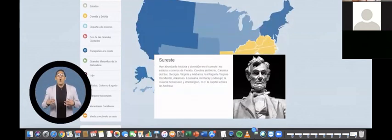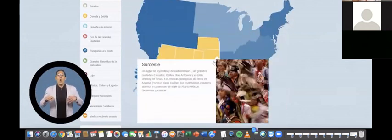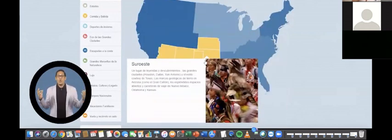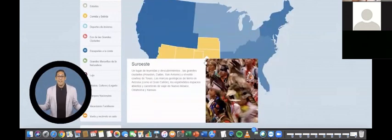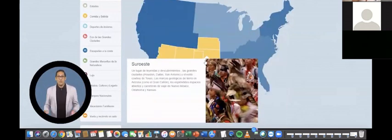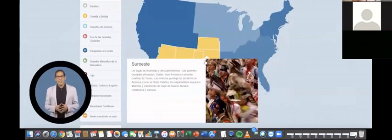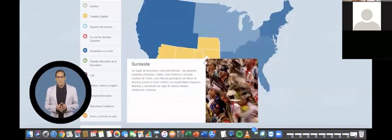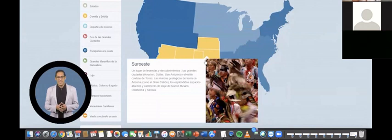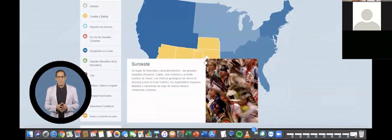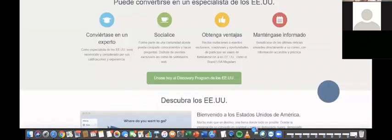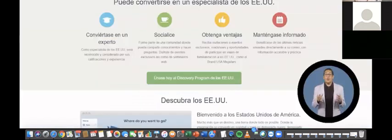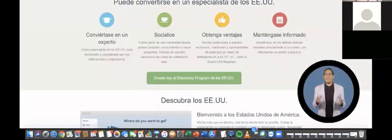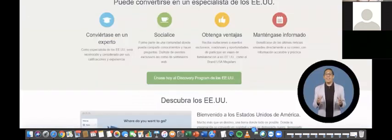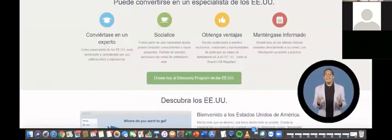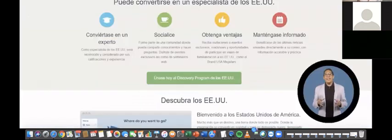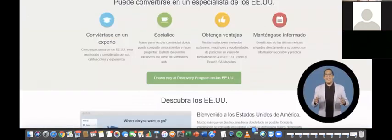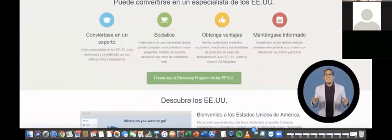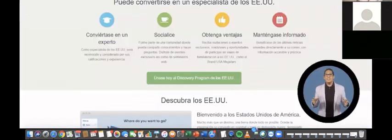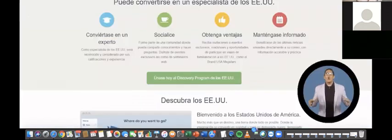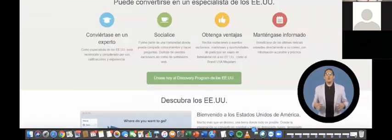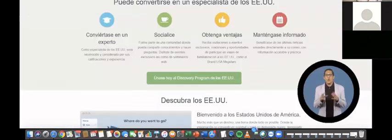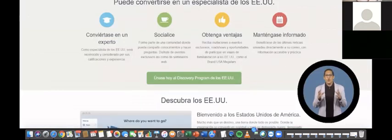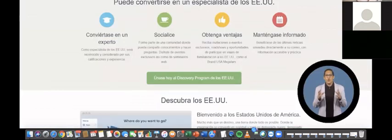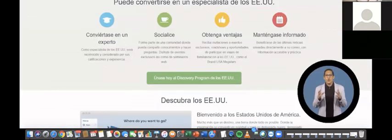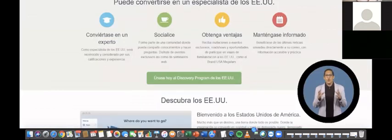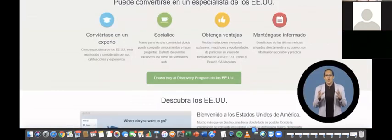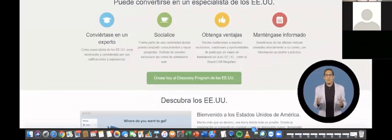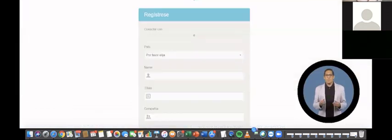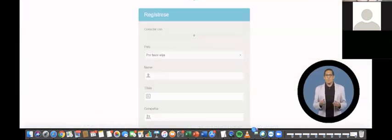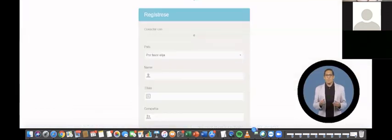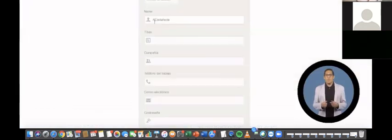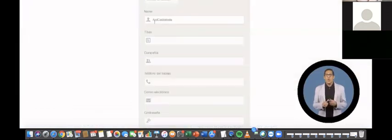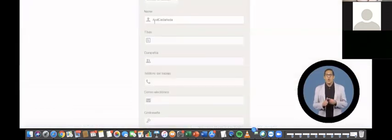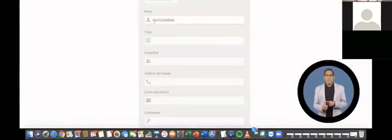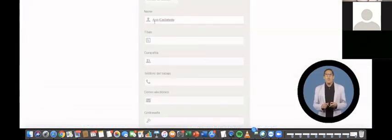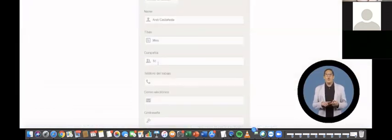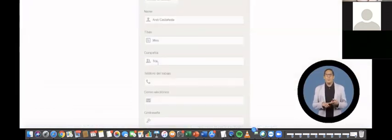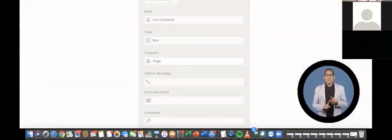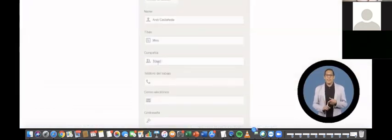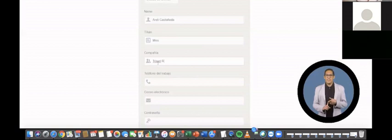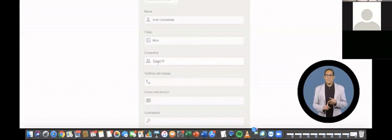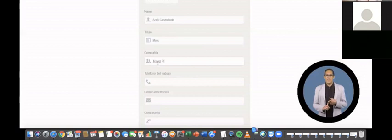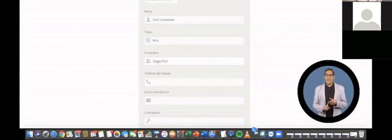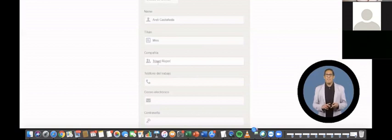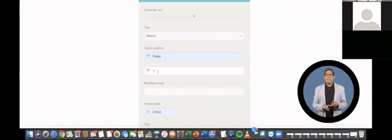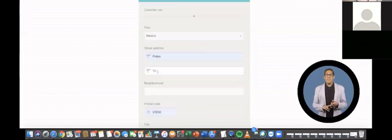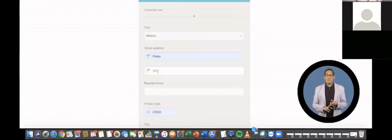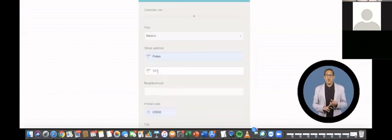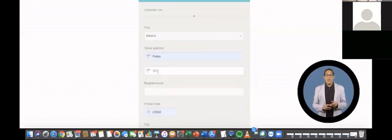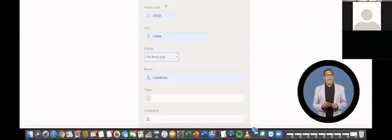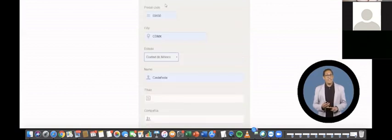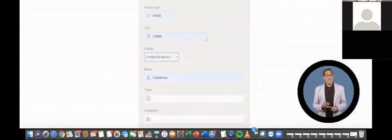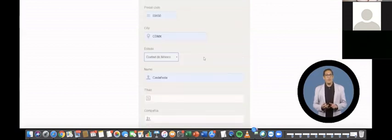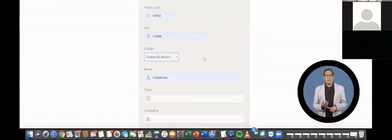que tiene. Es muy importante que te registres con todos tus datos. Nombre, nombre de agencia, dirección,